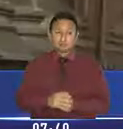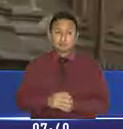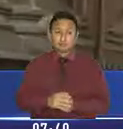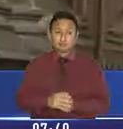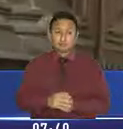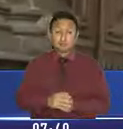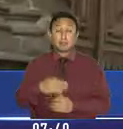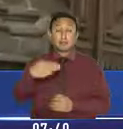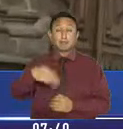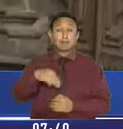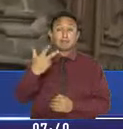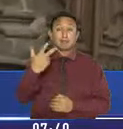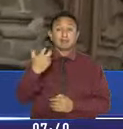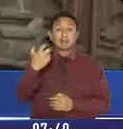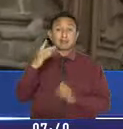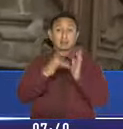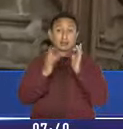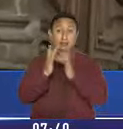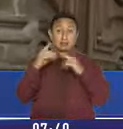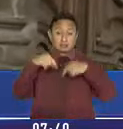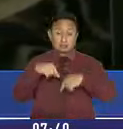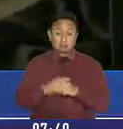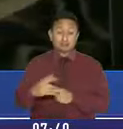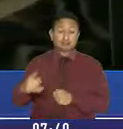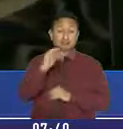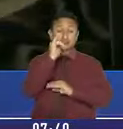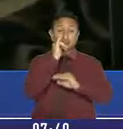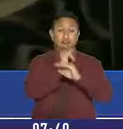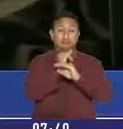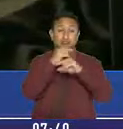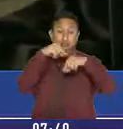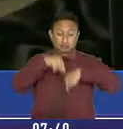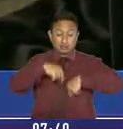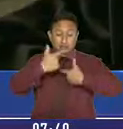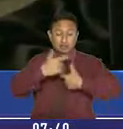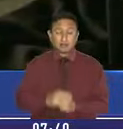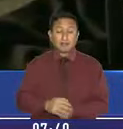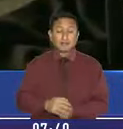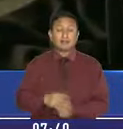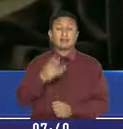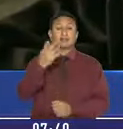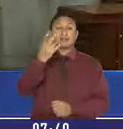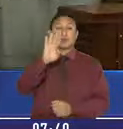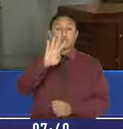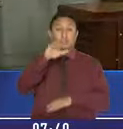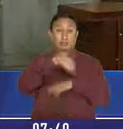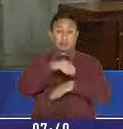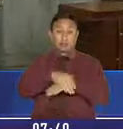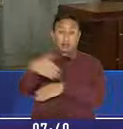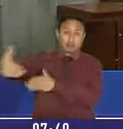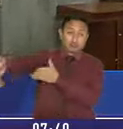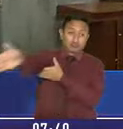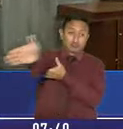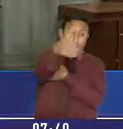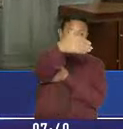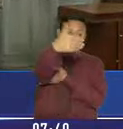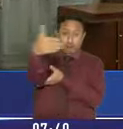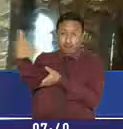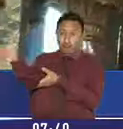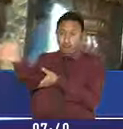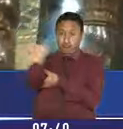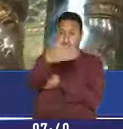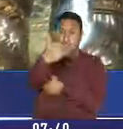realizará en la catedral el arrastre de caudas a las 16 horas, mientras el viernes 16 de abril se realizará la